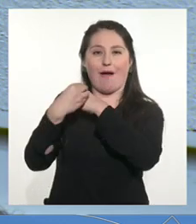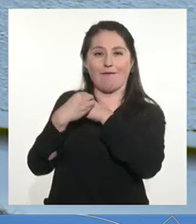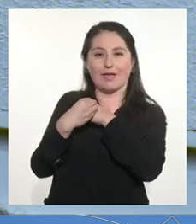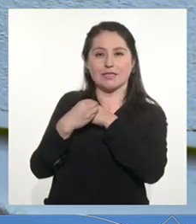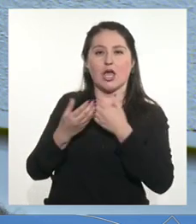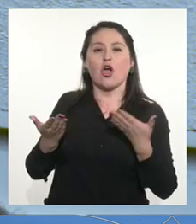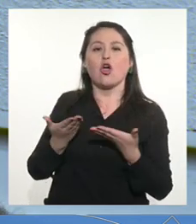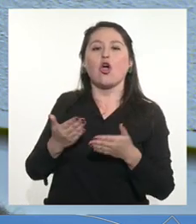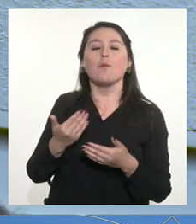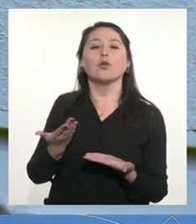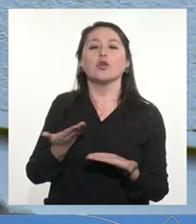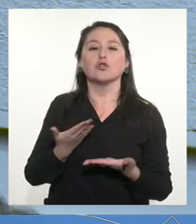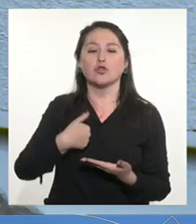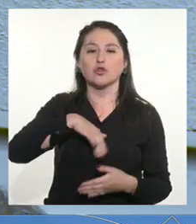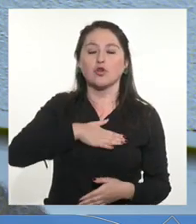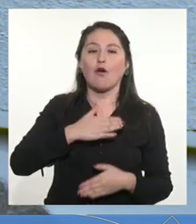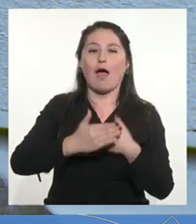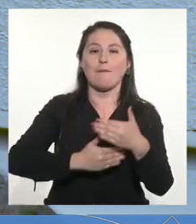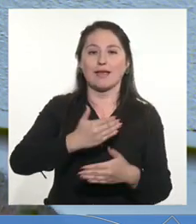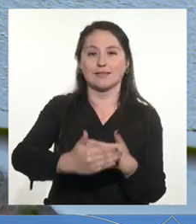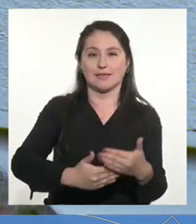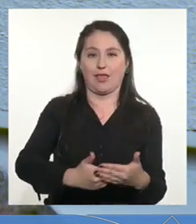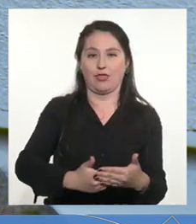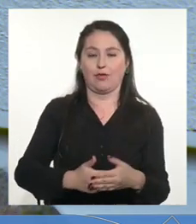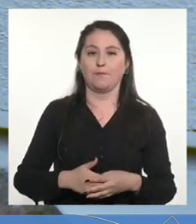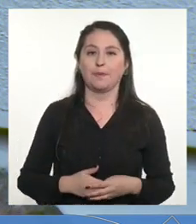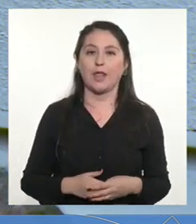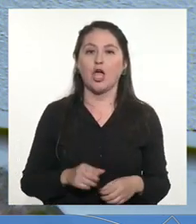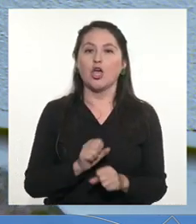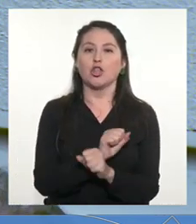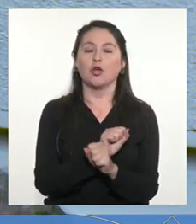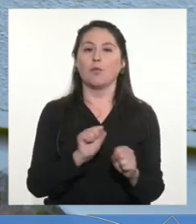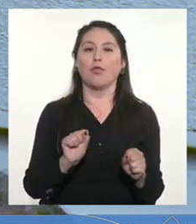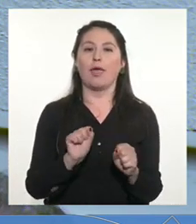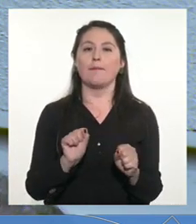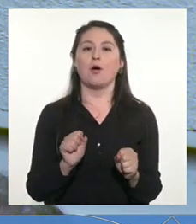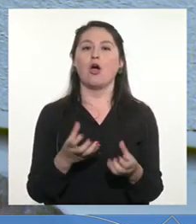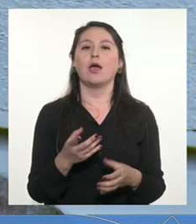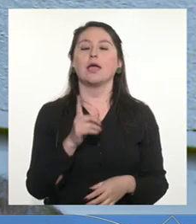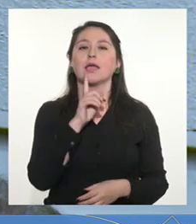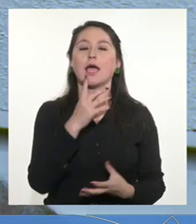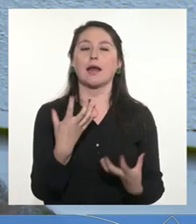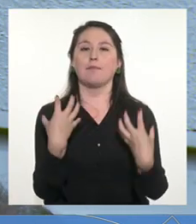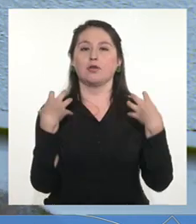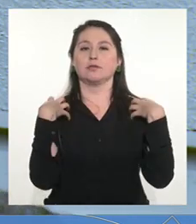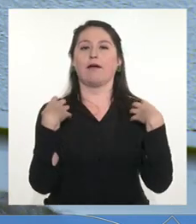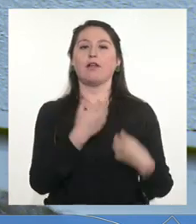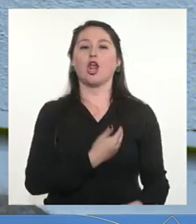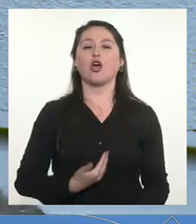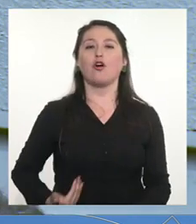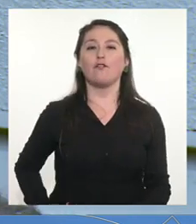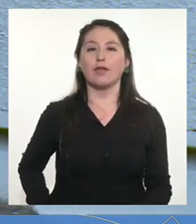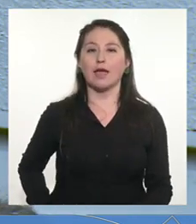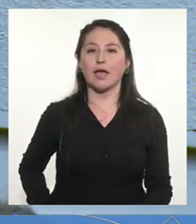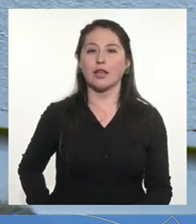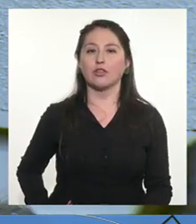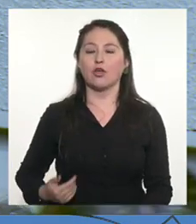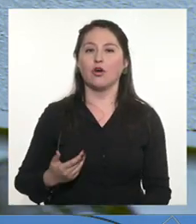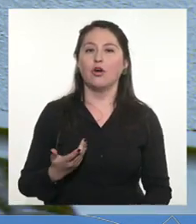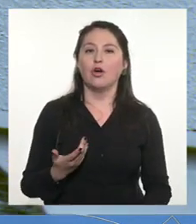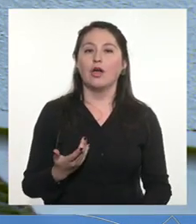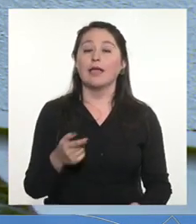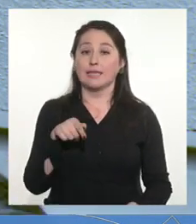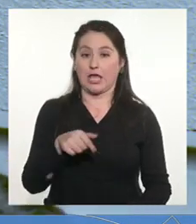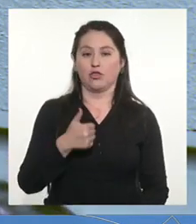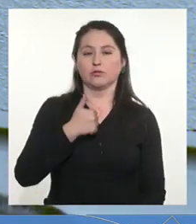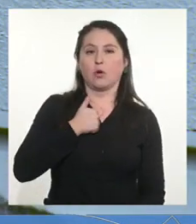cómo vamos avanzando no podemos depender del gobierno de turno que sea el encargado de verificar si esto se cumple en el largo plazo